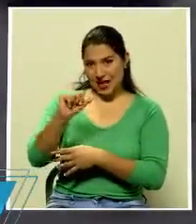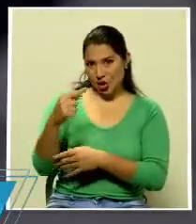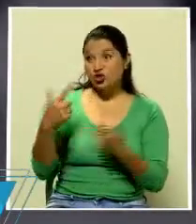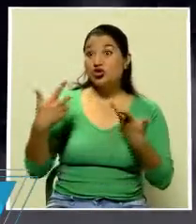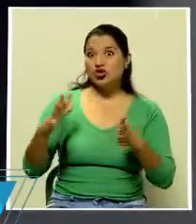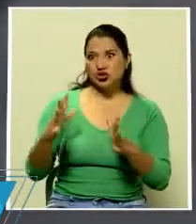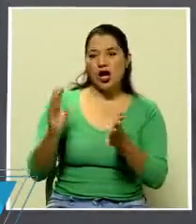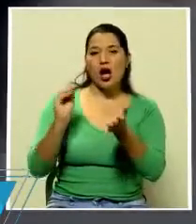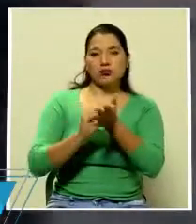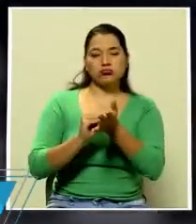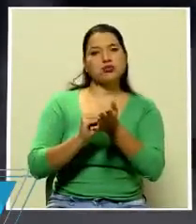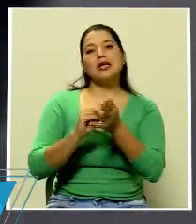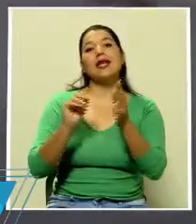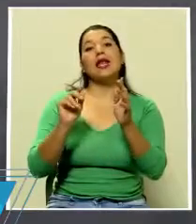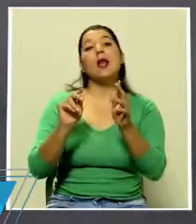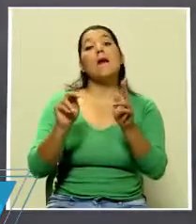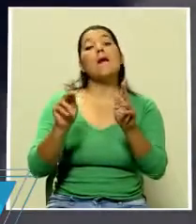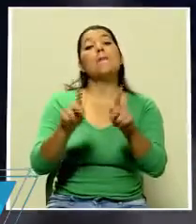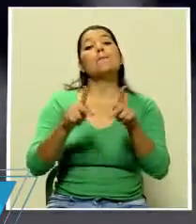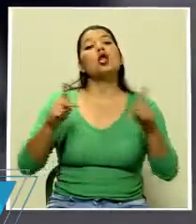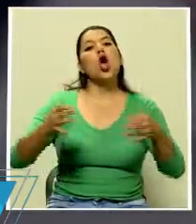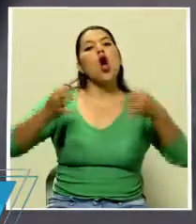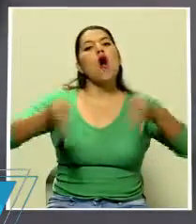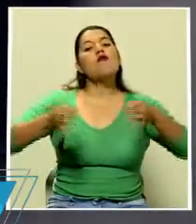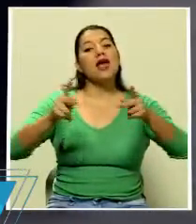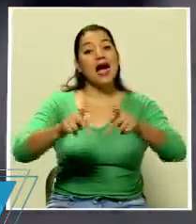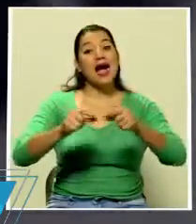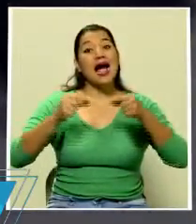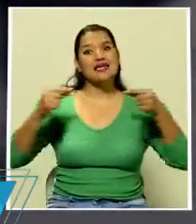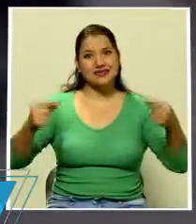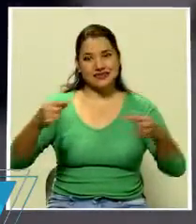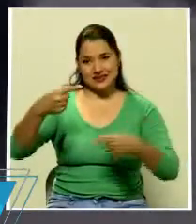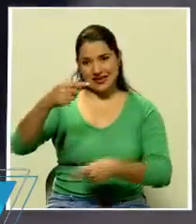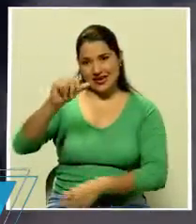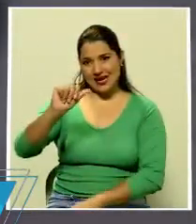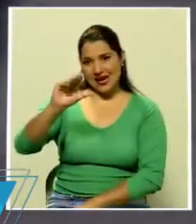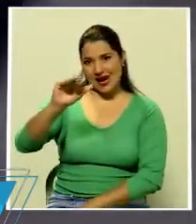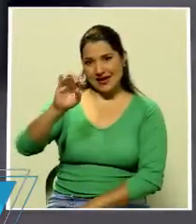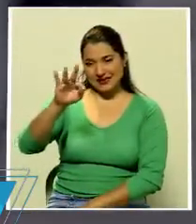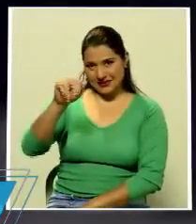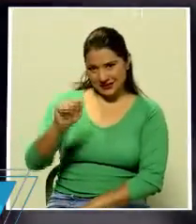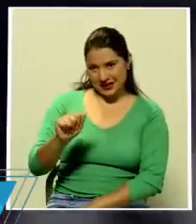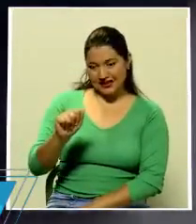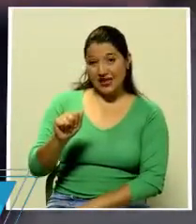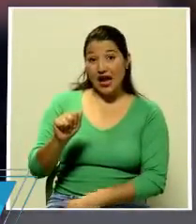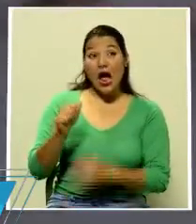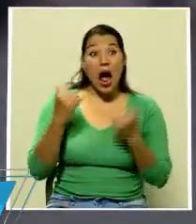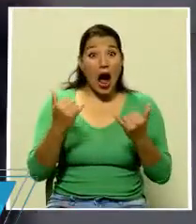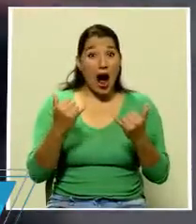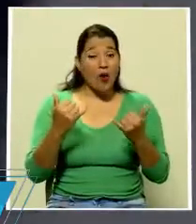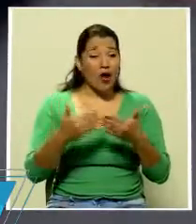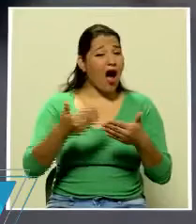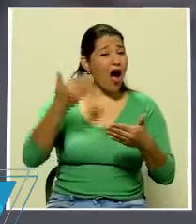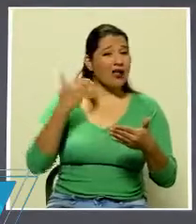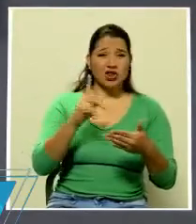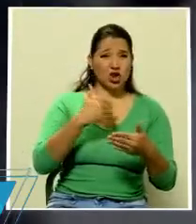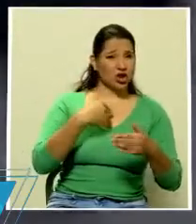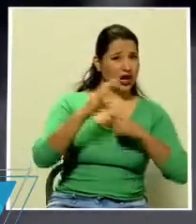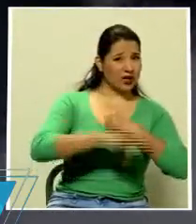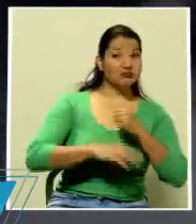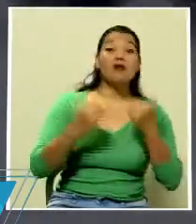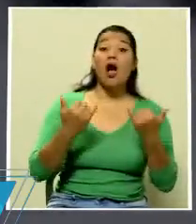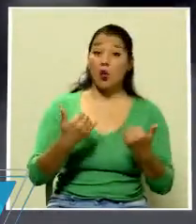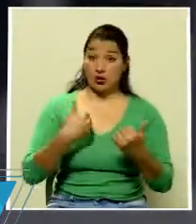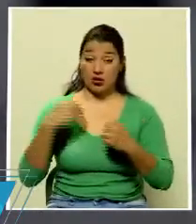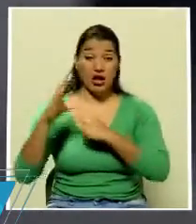publicada en el Diario Oficial La Gaceta. La nueva ley convirtió algunas sanciones que antes eran contravenciones en delitos penales.